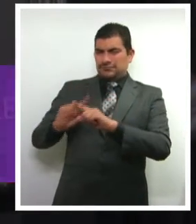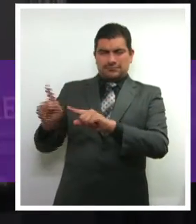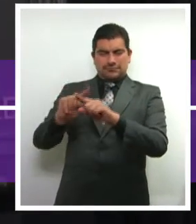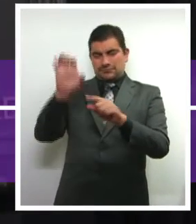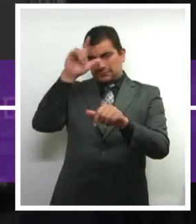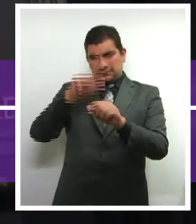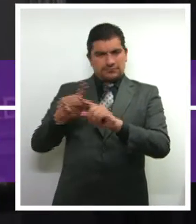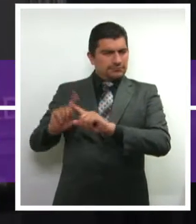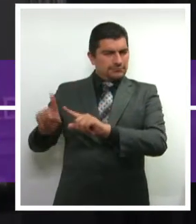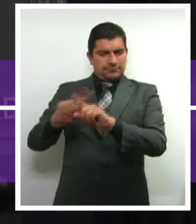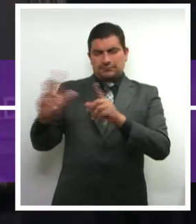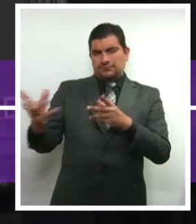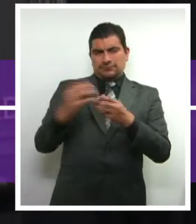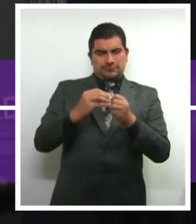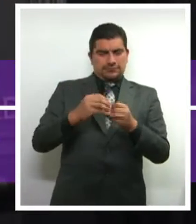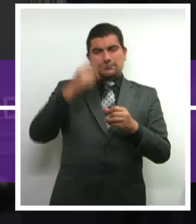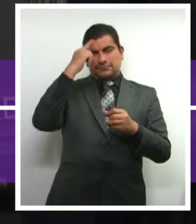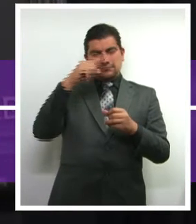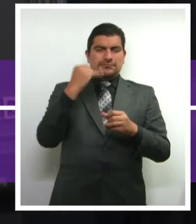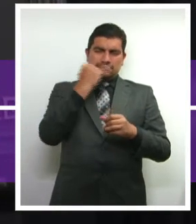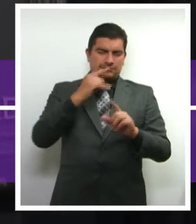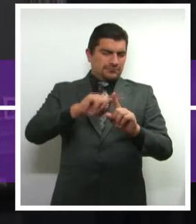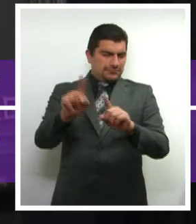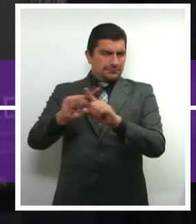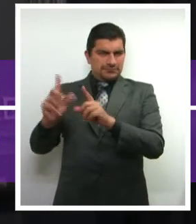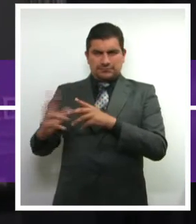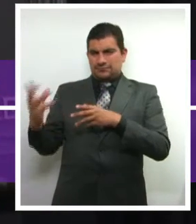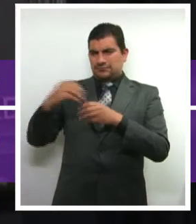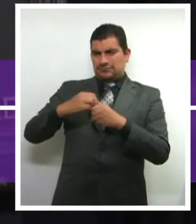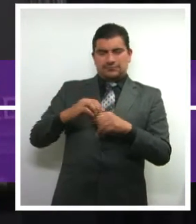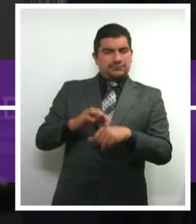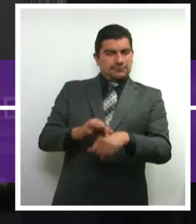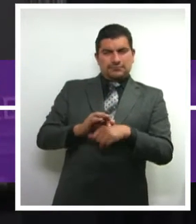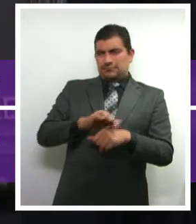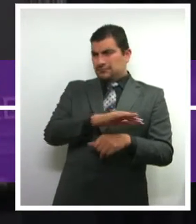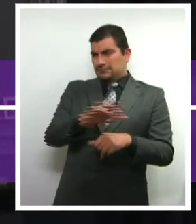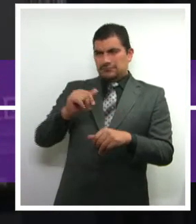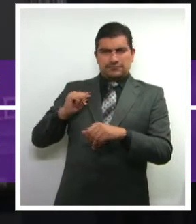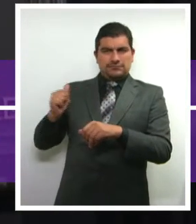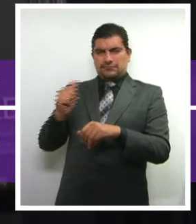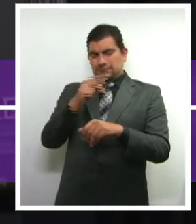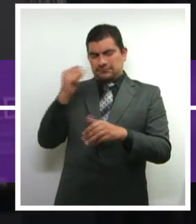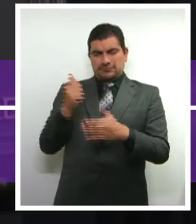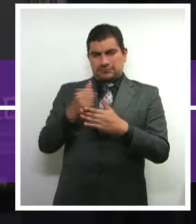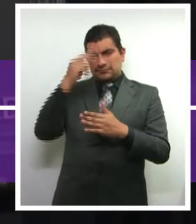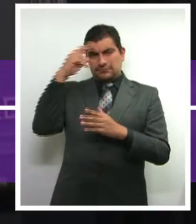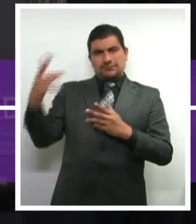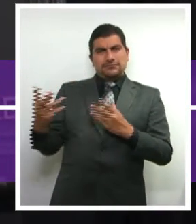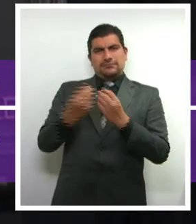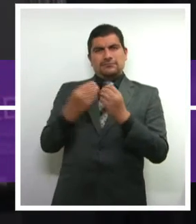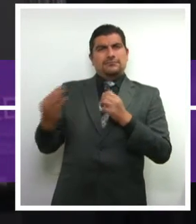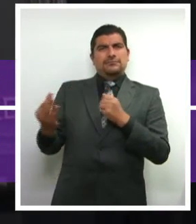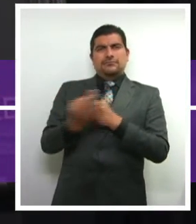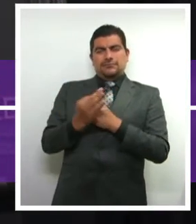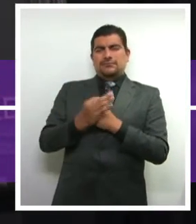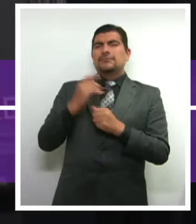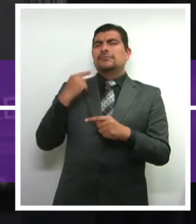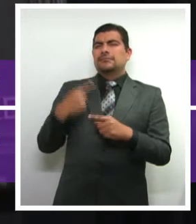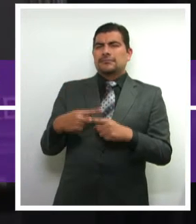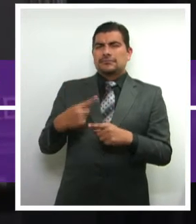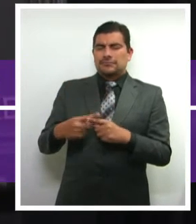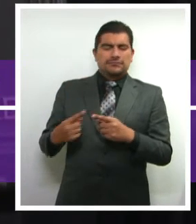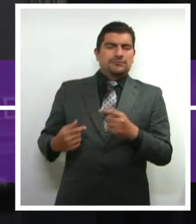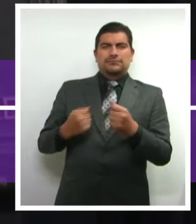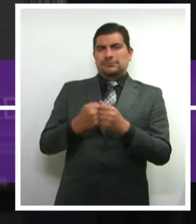pluricultural, plurilingüe y multiétnica de la Ciudad de México está sustentada originalmente